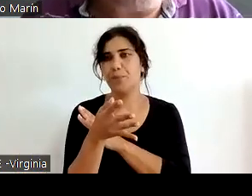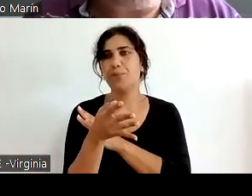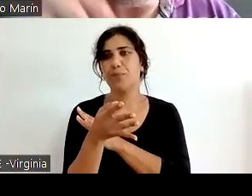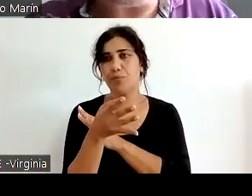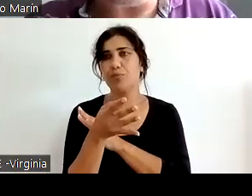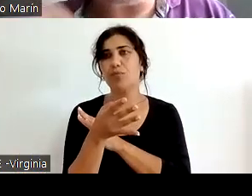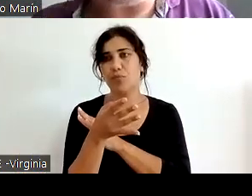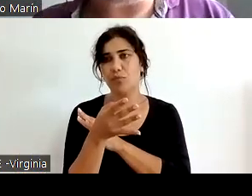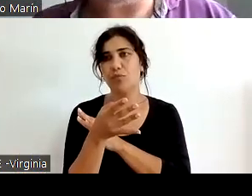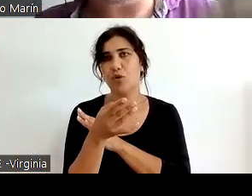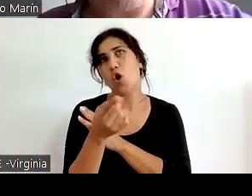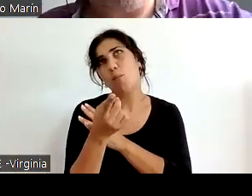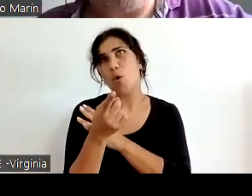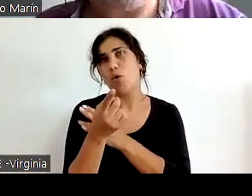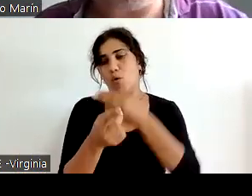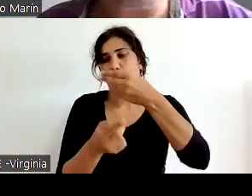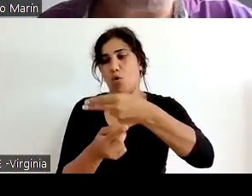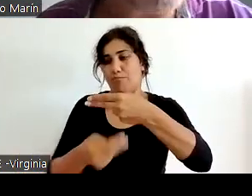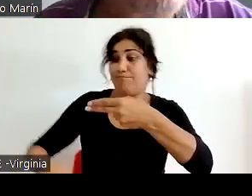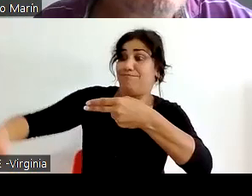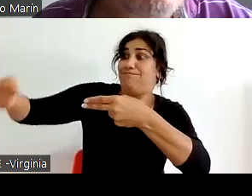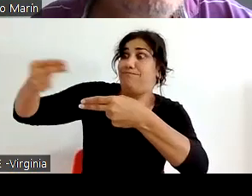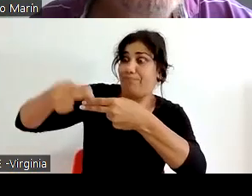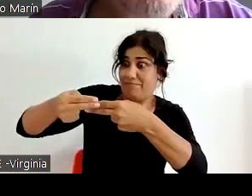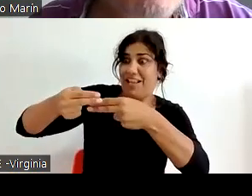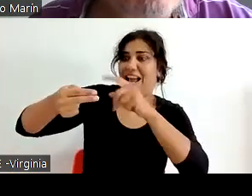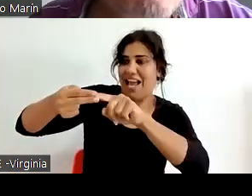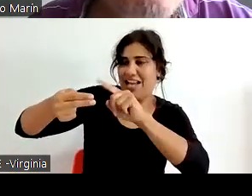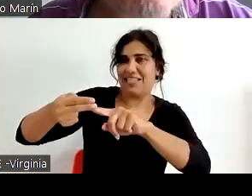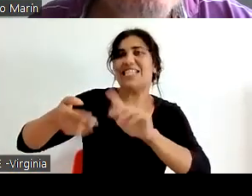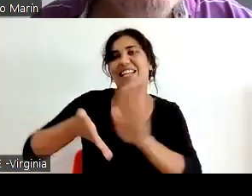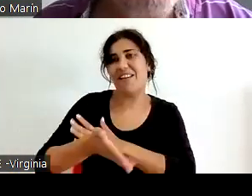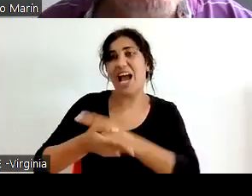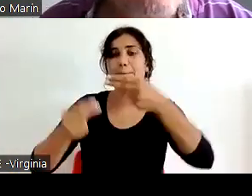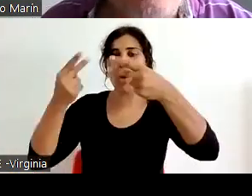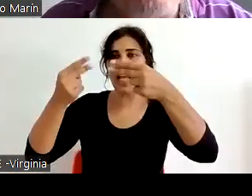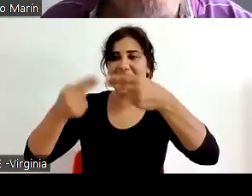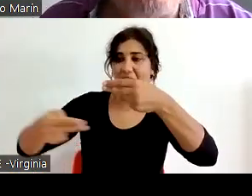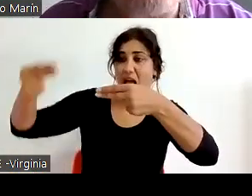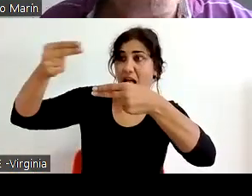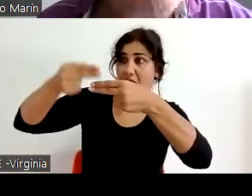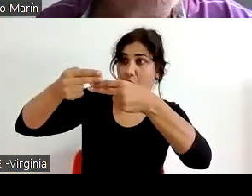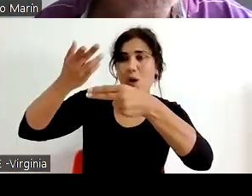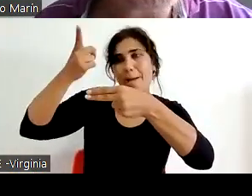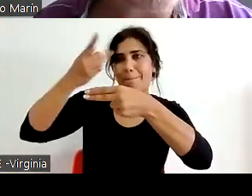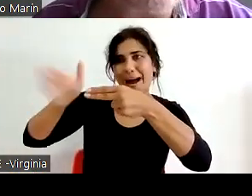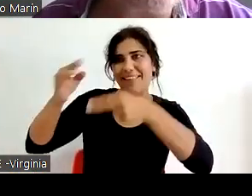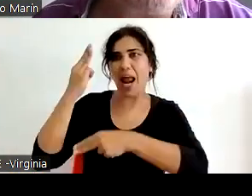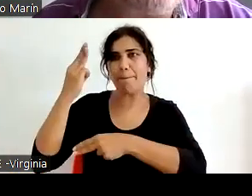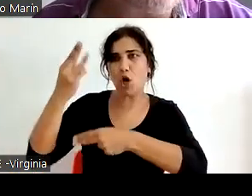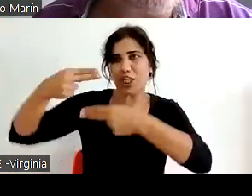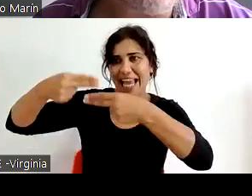uno de los ladrillitos aquellos que comentábamos que pueden formar parte de la proteína, que es sustrato o